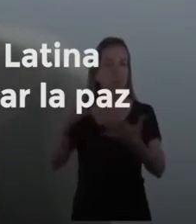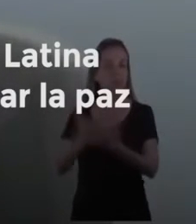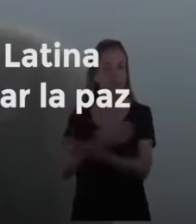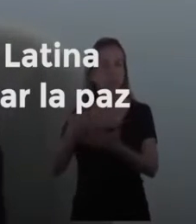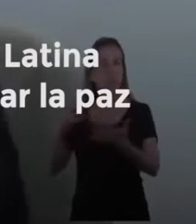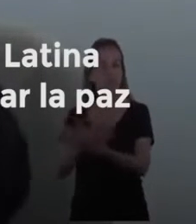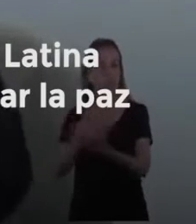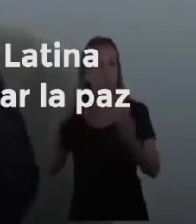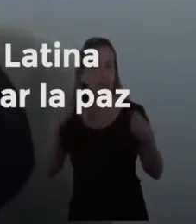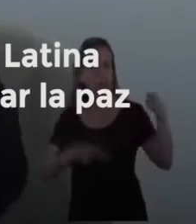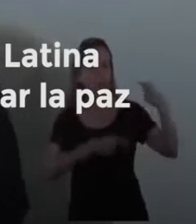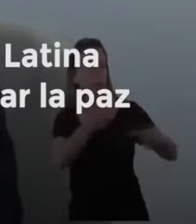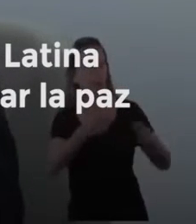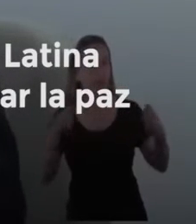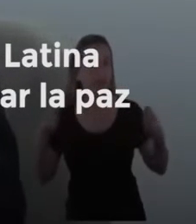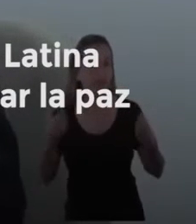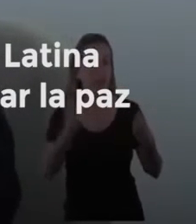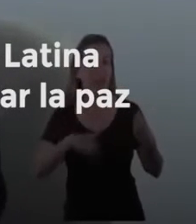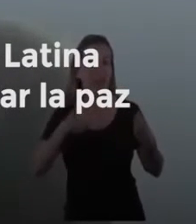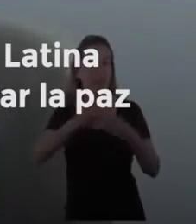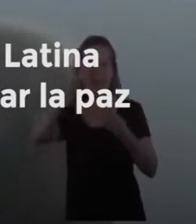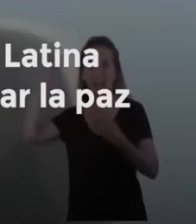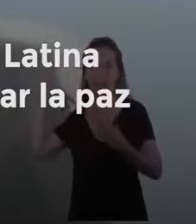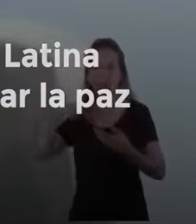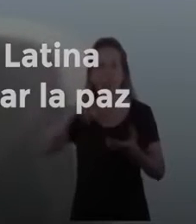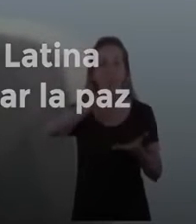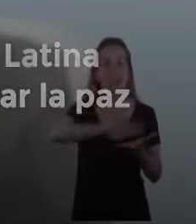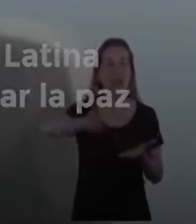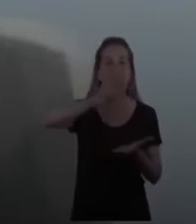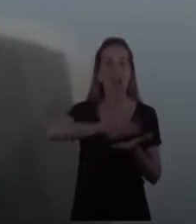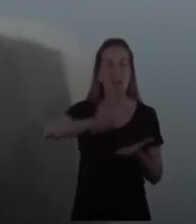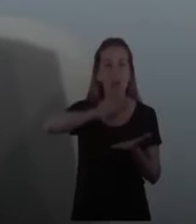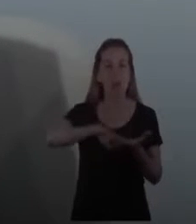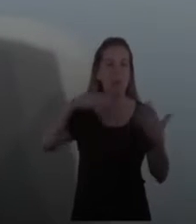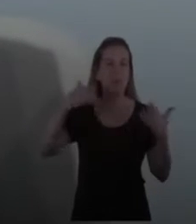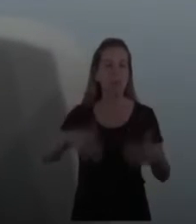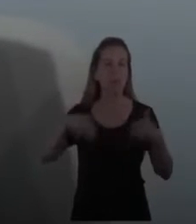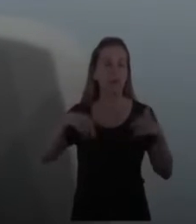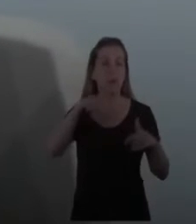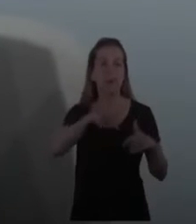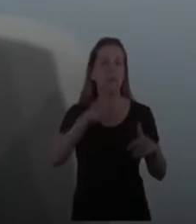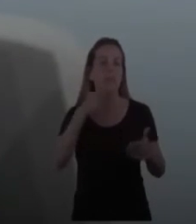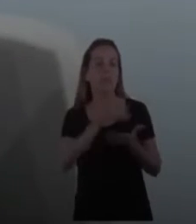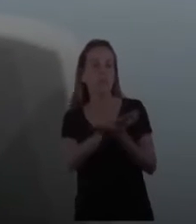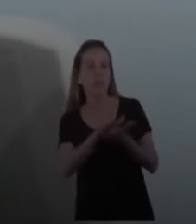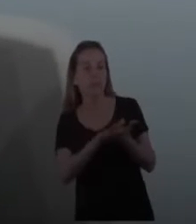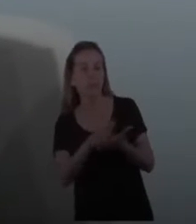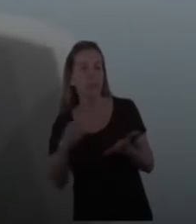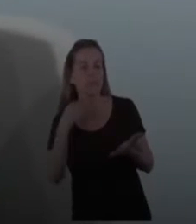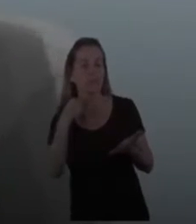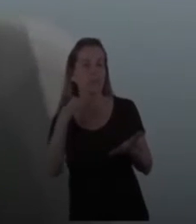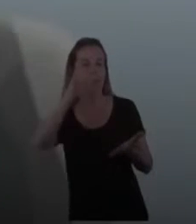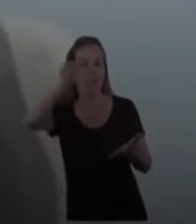La Argentina viene de la desgracia de un alto endeudamiento, pero cuando estamos tratando de salir de ese problema, aparece una